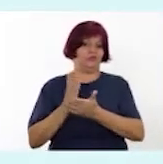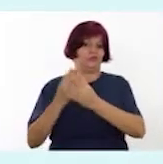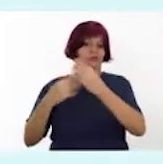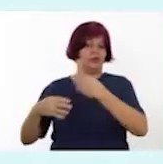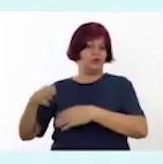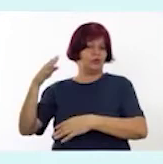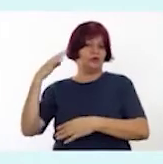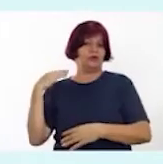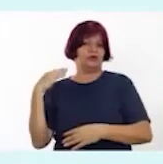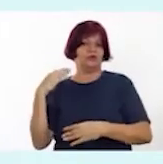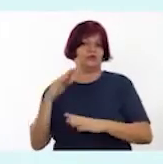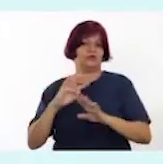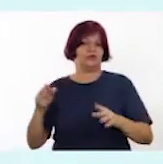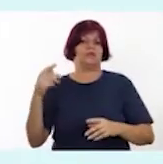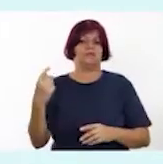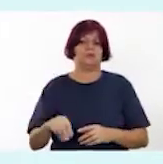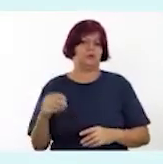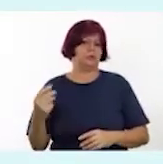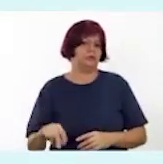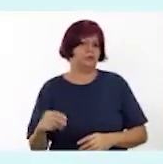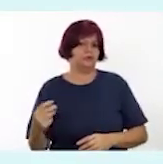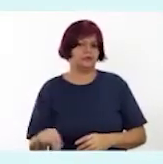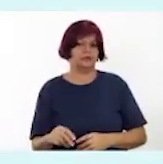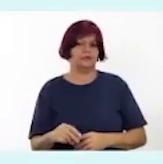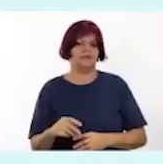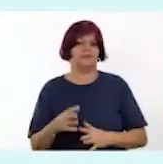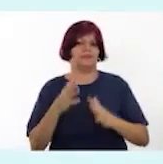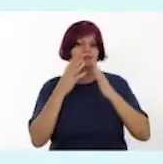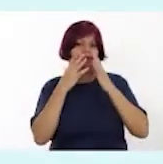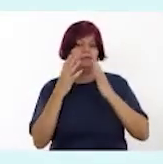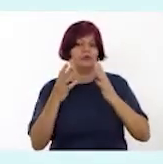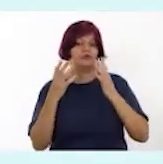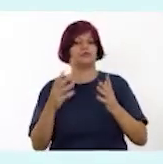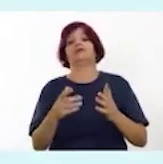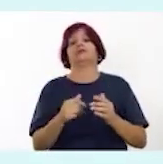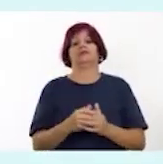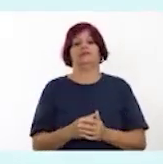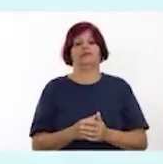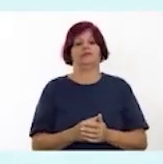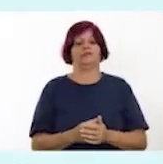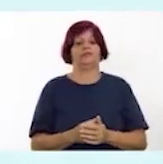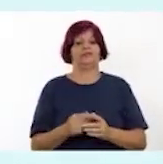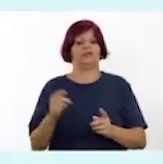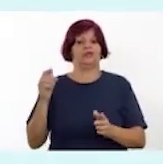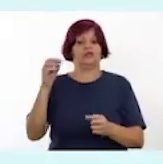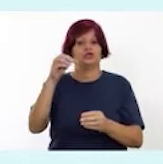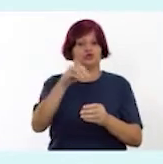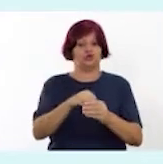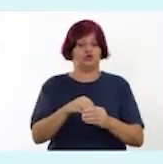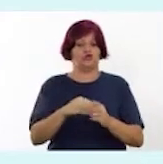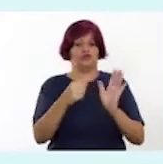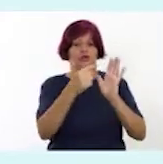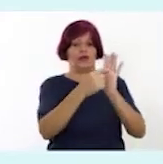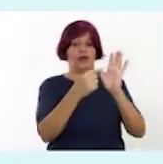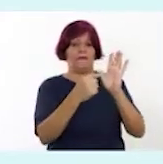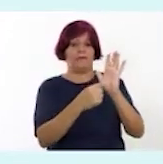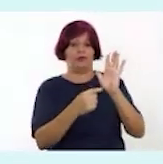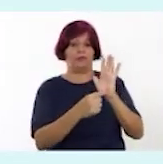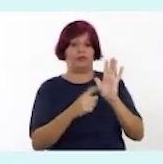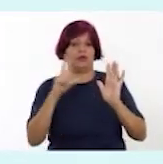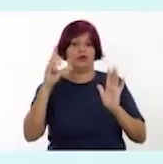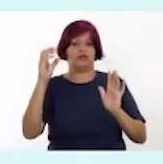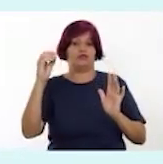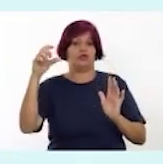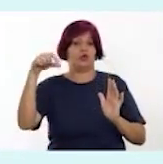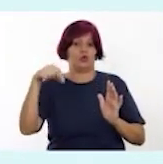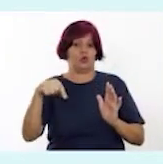y ya la han ejercitado. Es interesante y es importante introducir las propiedades de los logaritmos para lo que nosotros